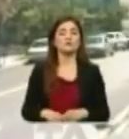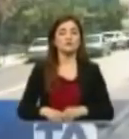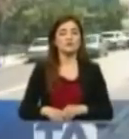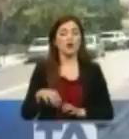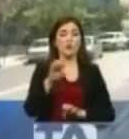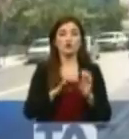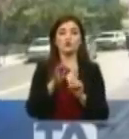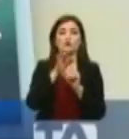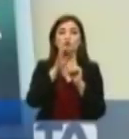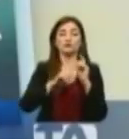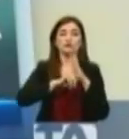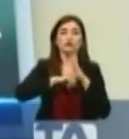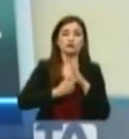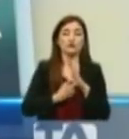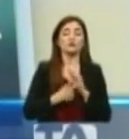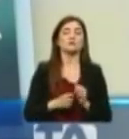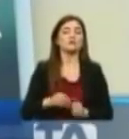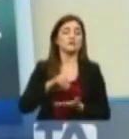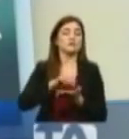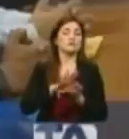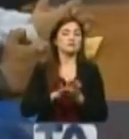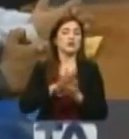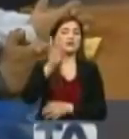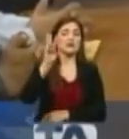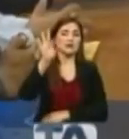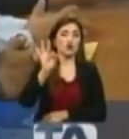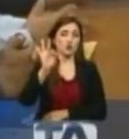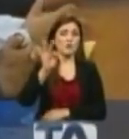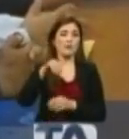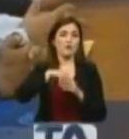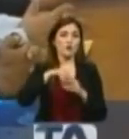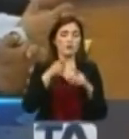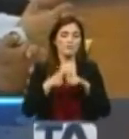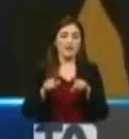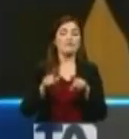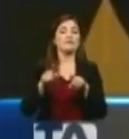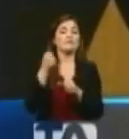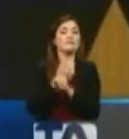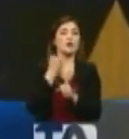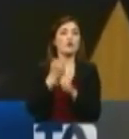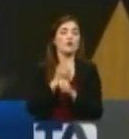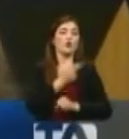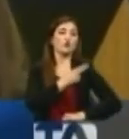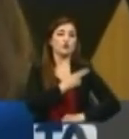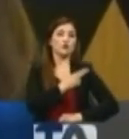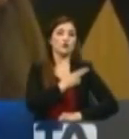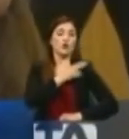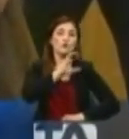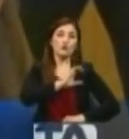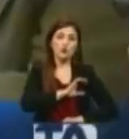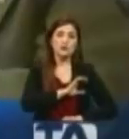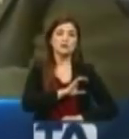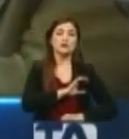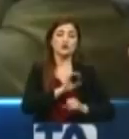El examen especial de la Contraloría se ejecutará a esos 69 fondos de trabajadores de universidades,